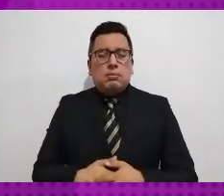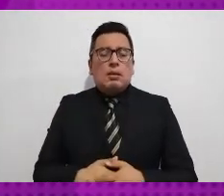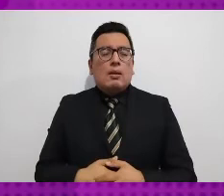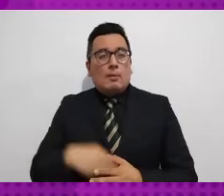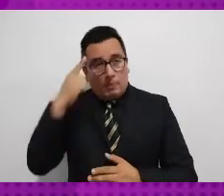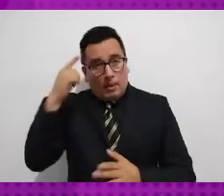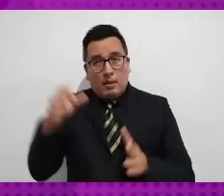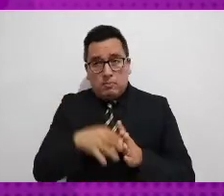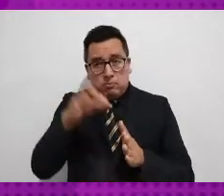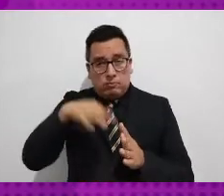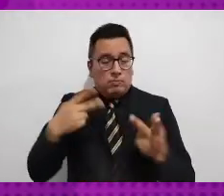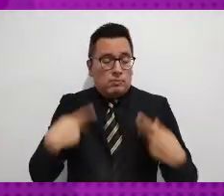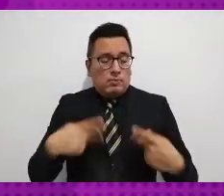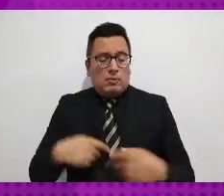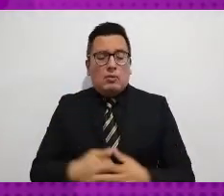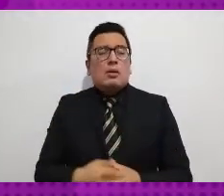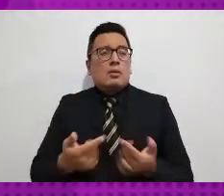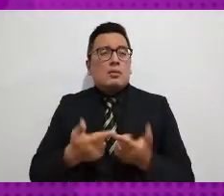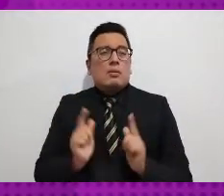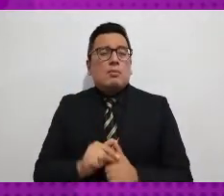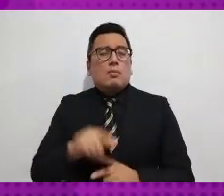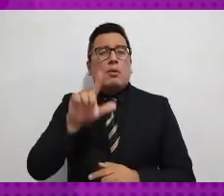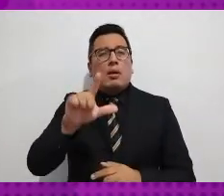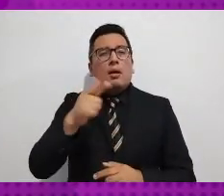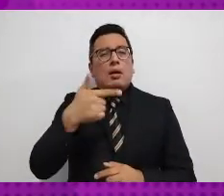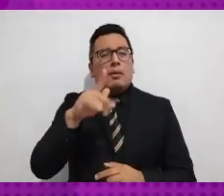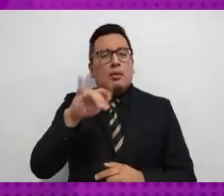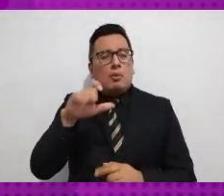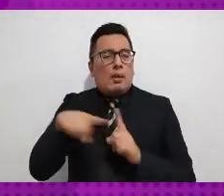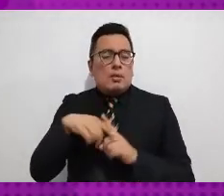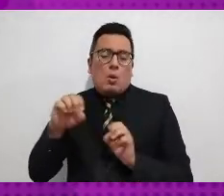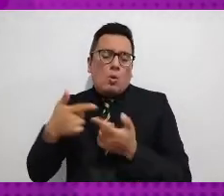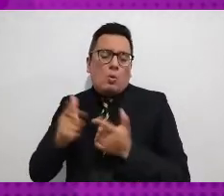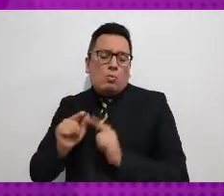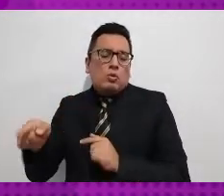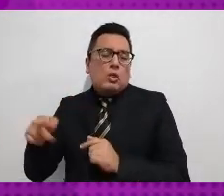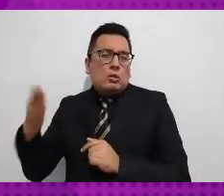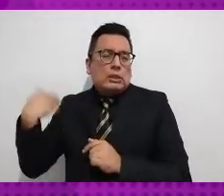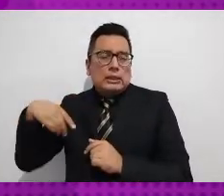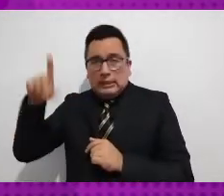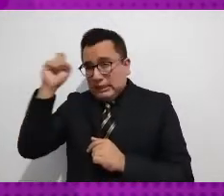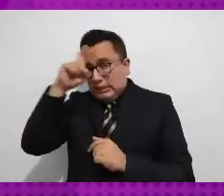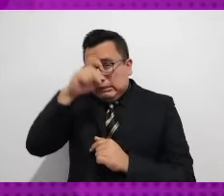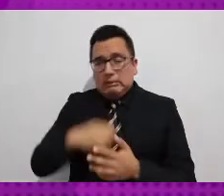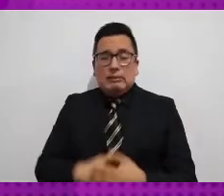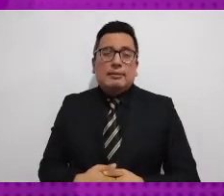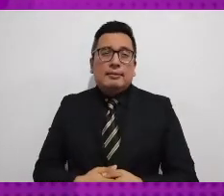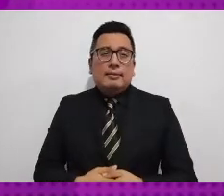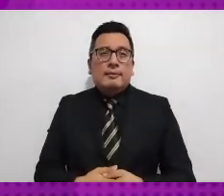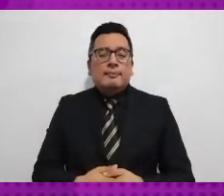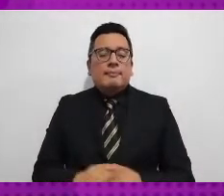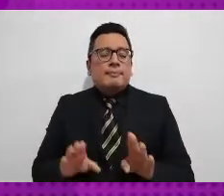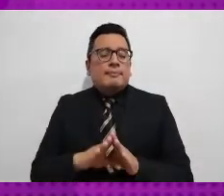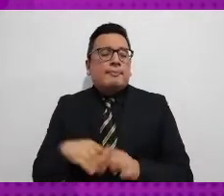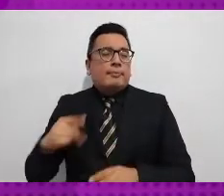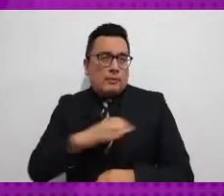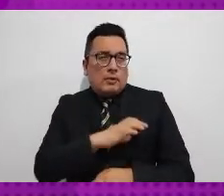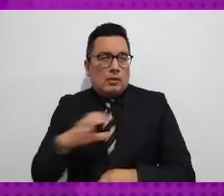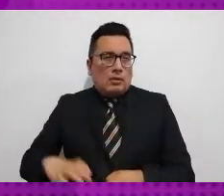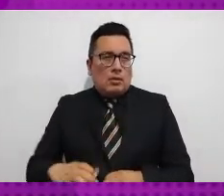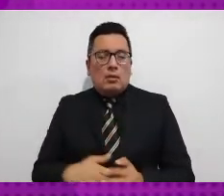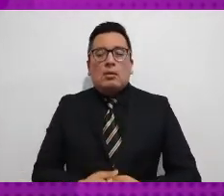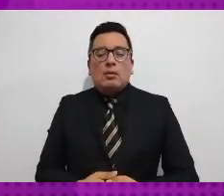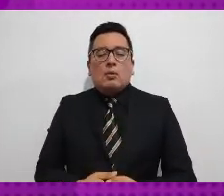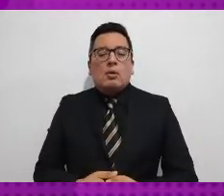electorales de personas que pertenecen a grupos en situación de vulnerabilidad. Es decir, a través de postulación de candidaturas, tanto de mayoría